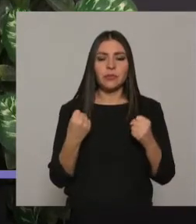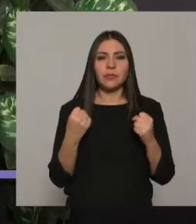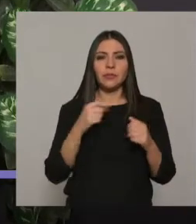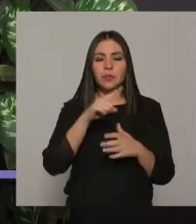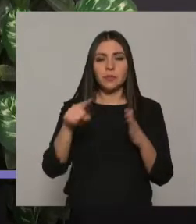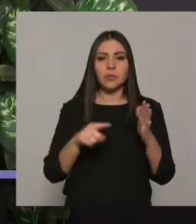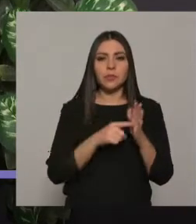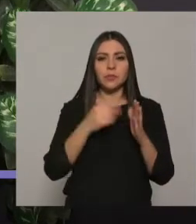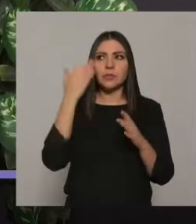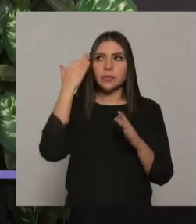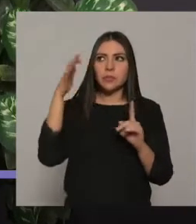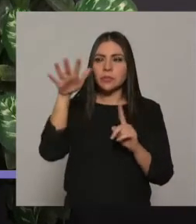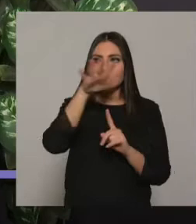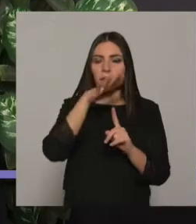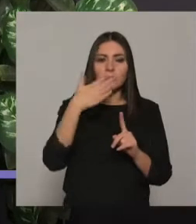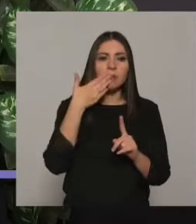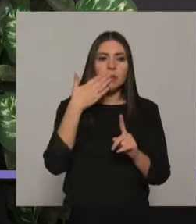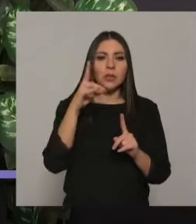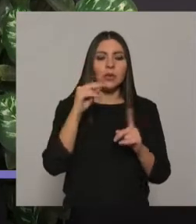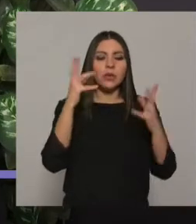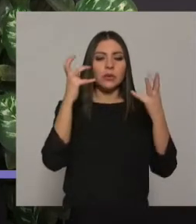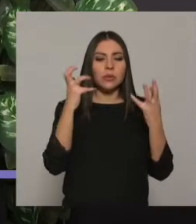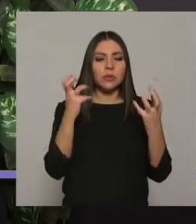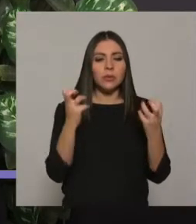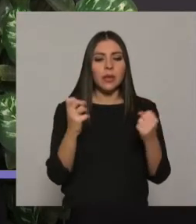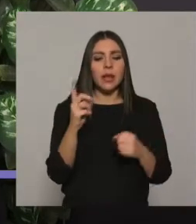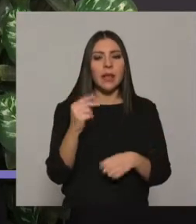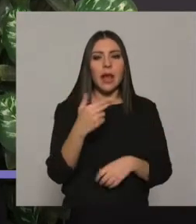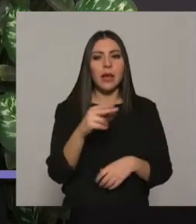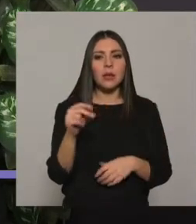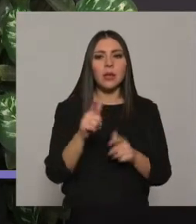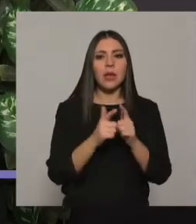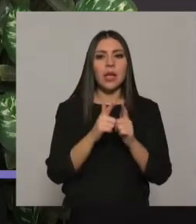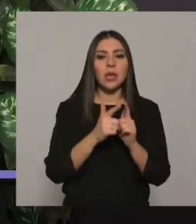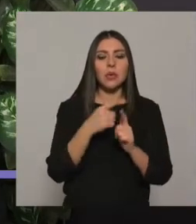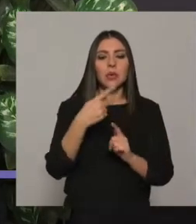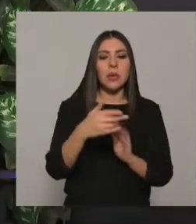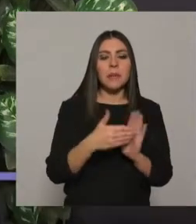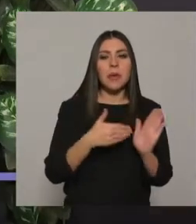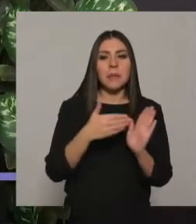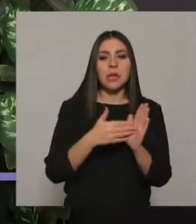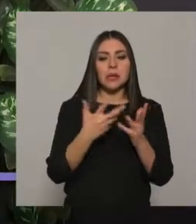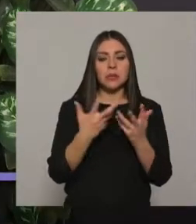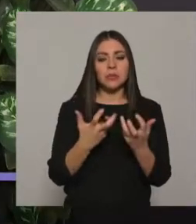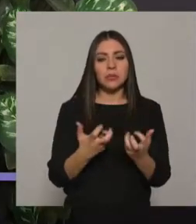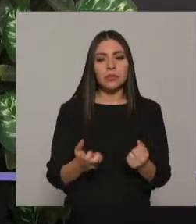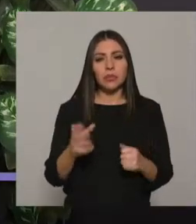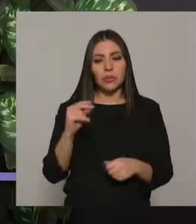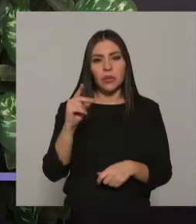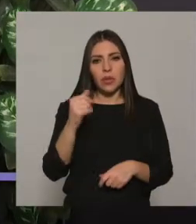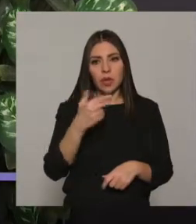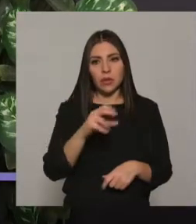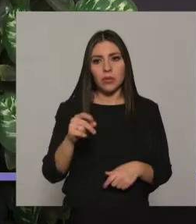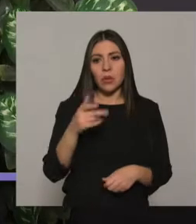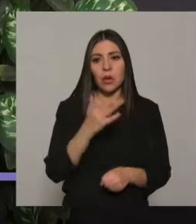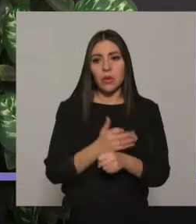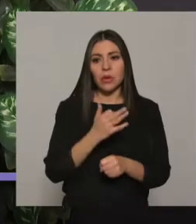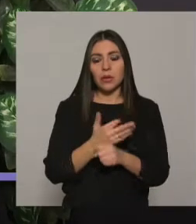adecuado para no dañar el papel de los libros. Está en proceso